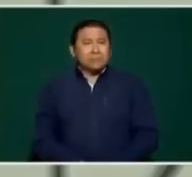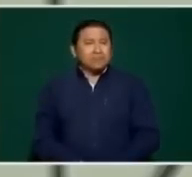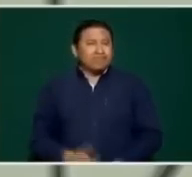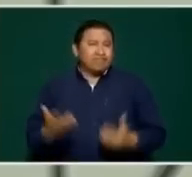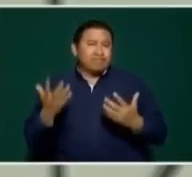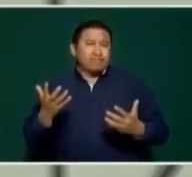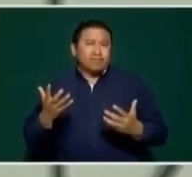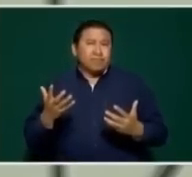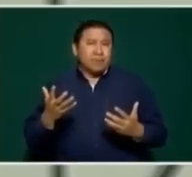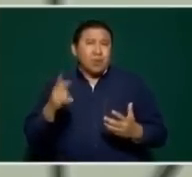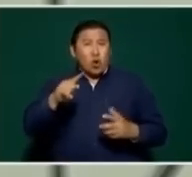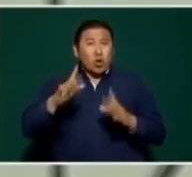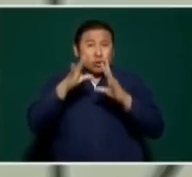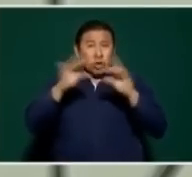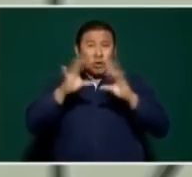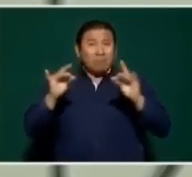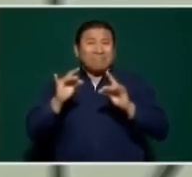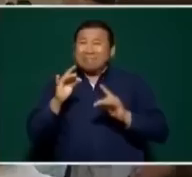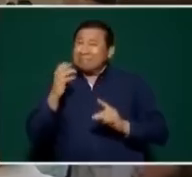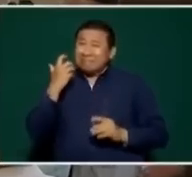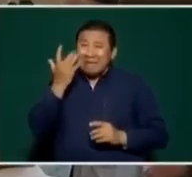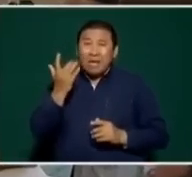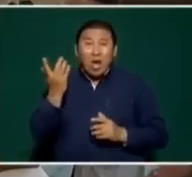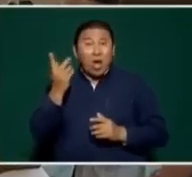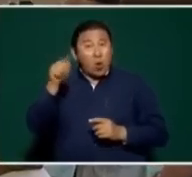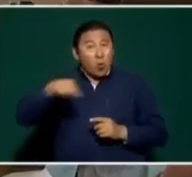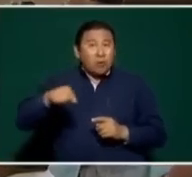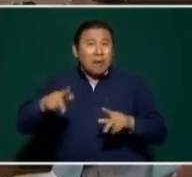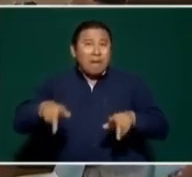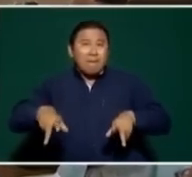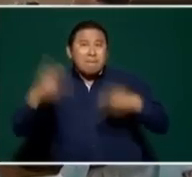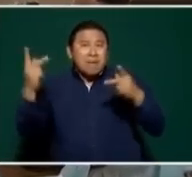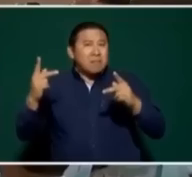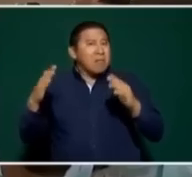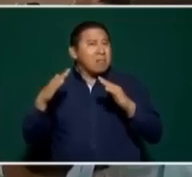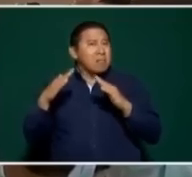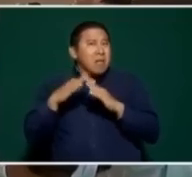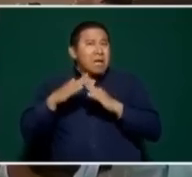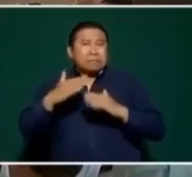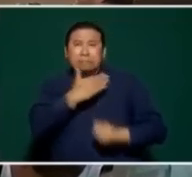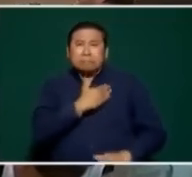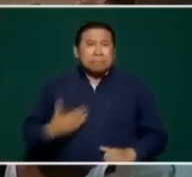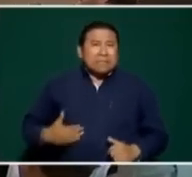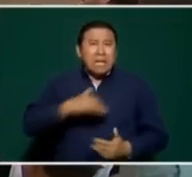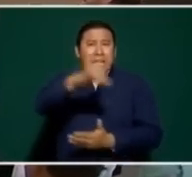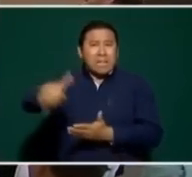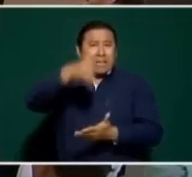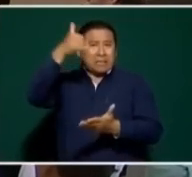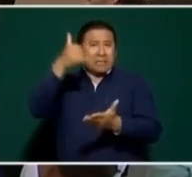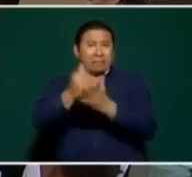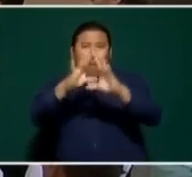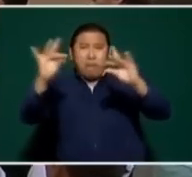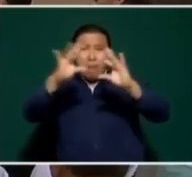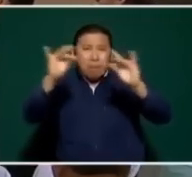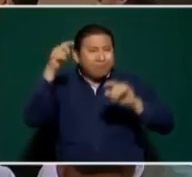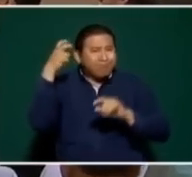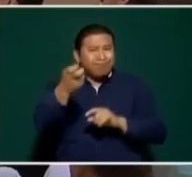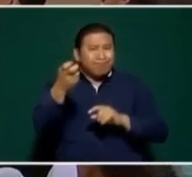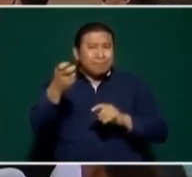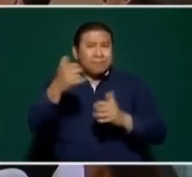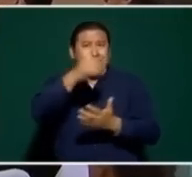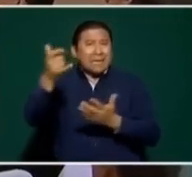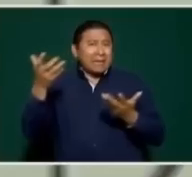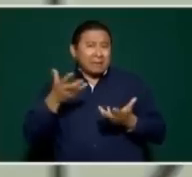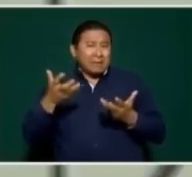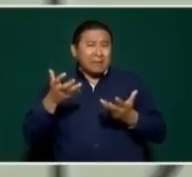que los cozumeleños no quieren que usted venda la casa presidencial que tienen en la Isla de las Golondrinas, que